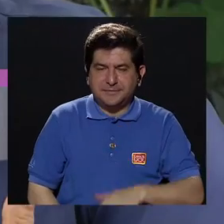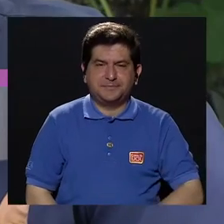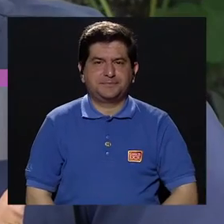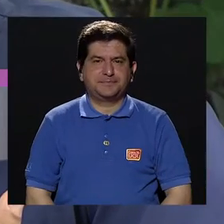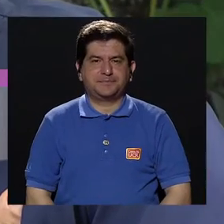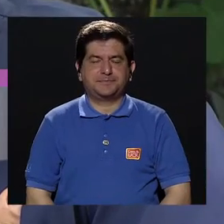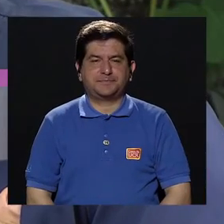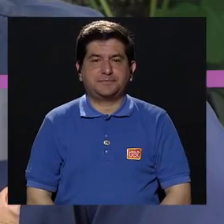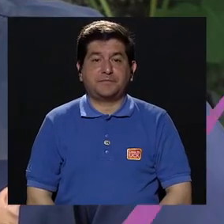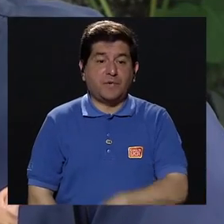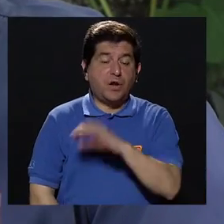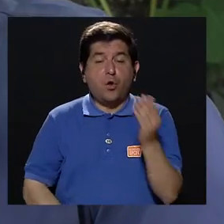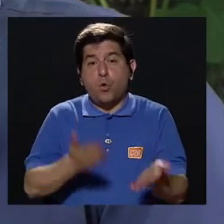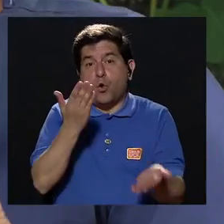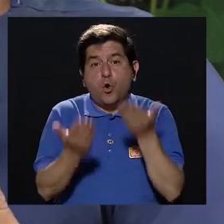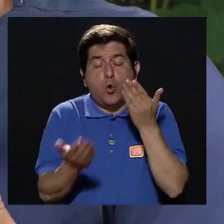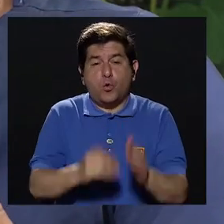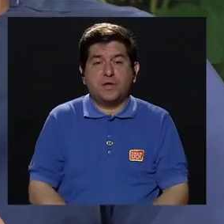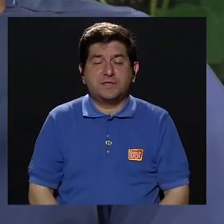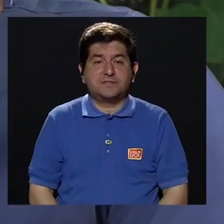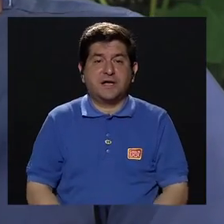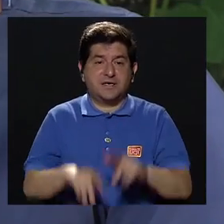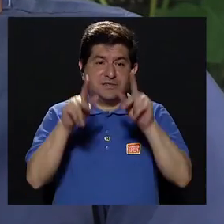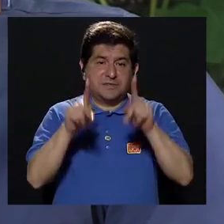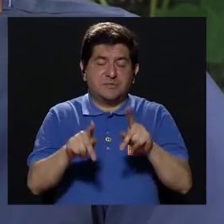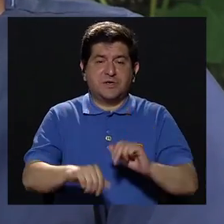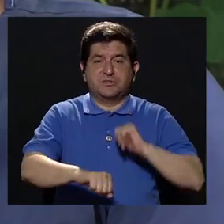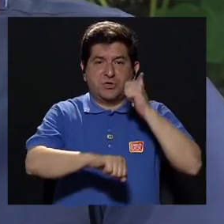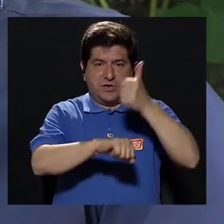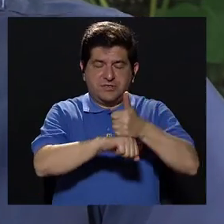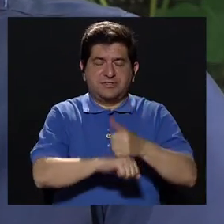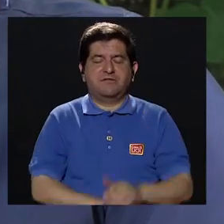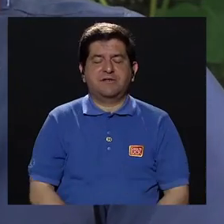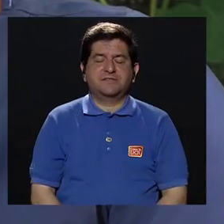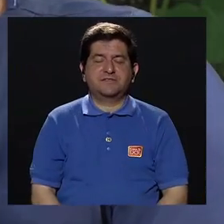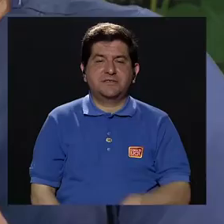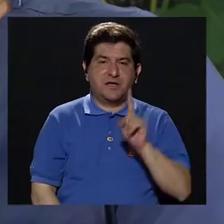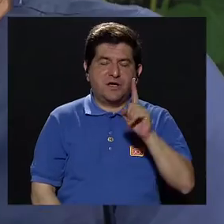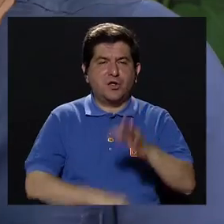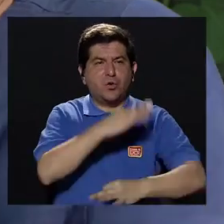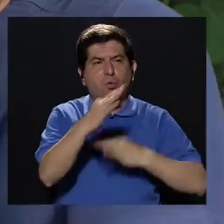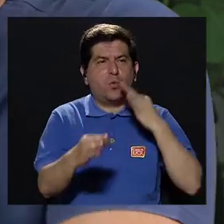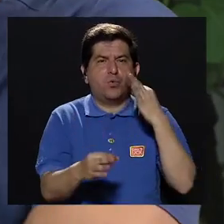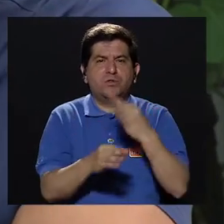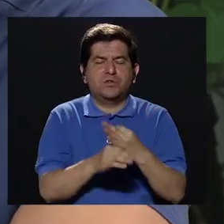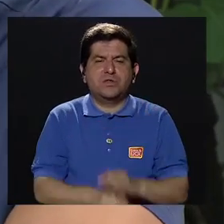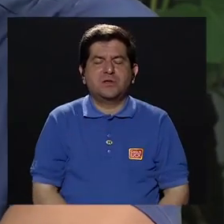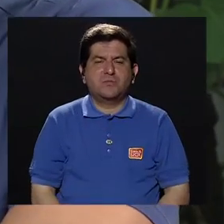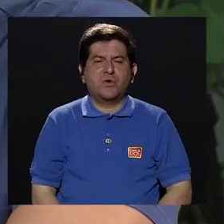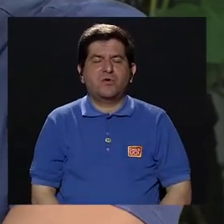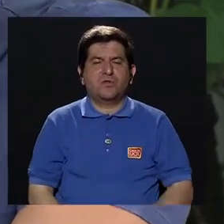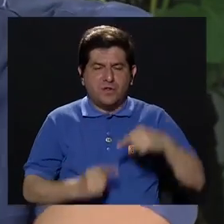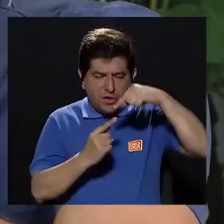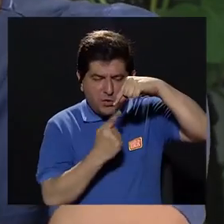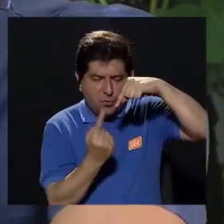y o puede tener una angiografía, le pueden colocar un stent, que es unos resortitos que abren el